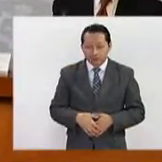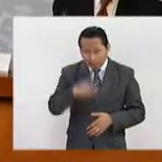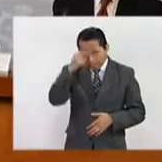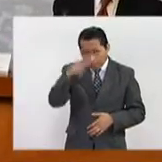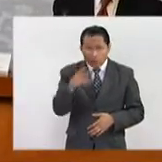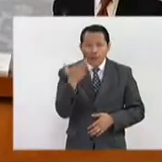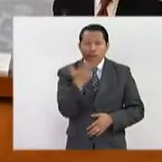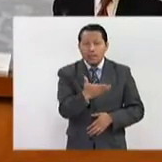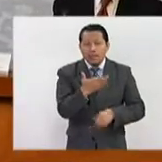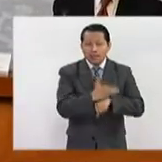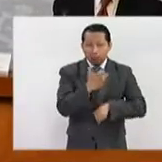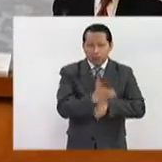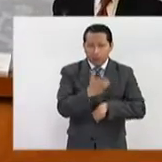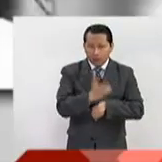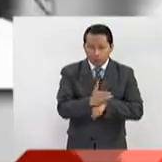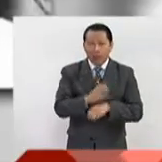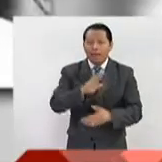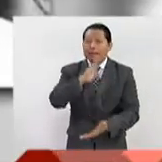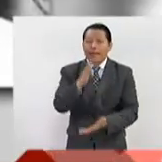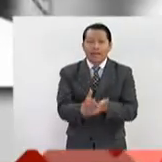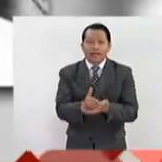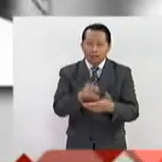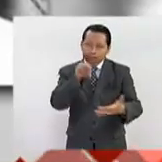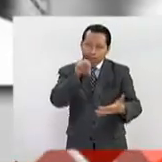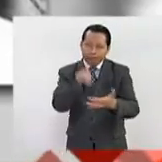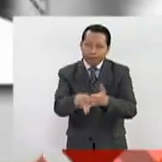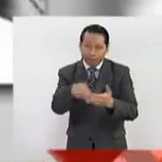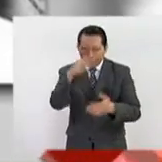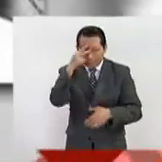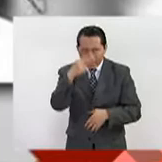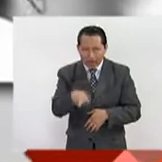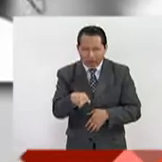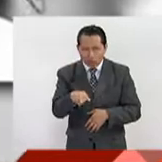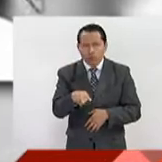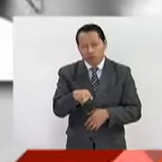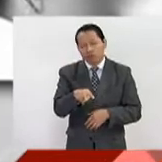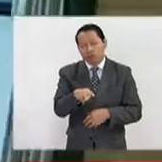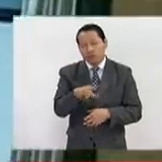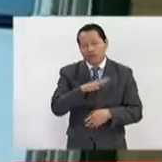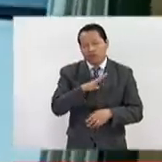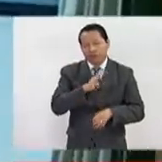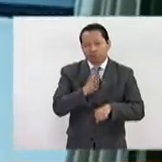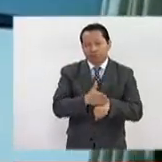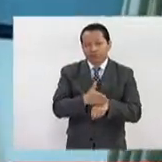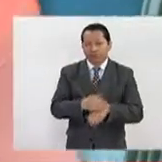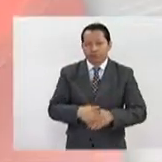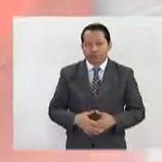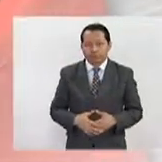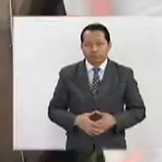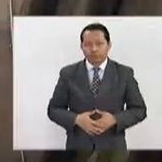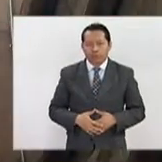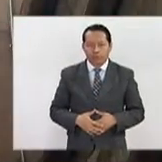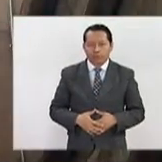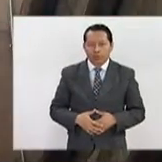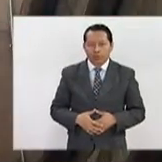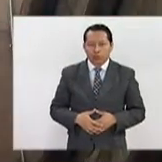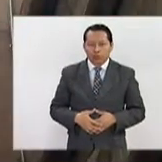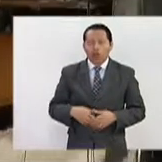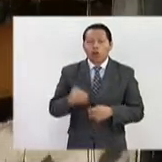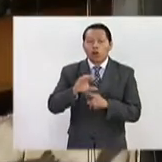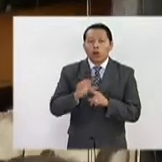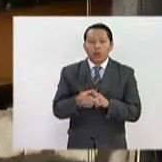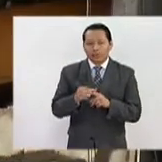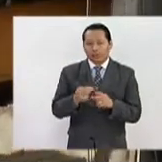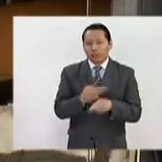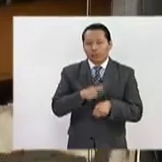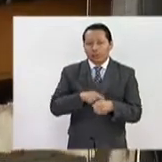México solicita a Estados Unidos detener la ejecución de un mexicano sentenciado a pena de muerte. La Comisión